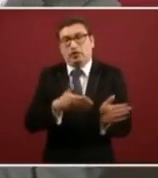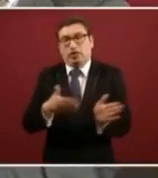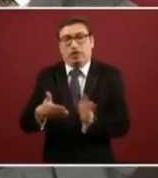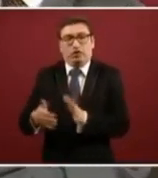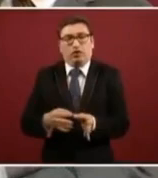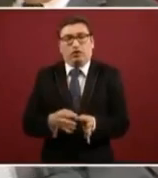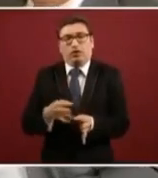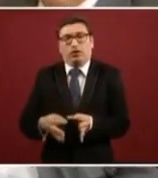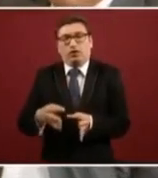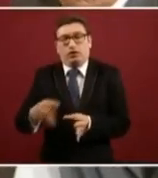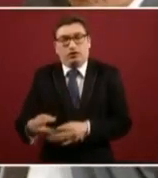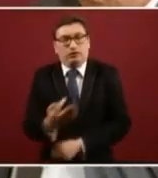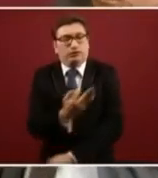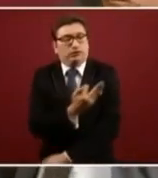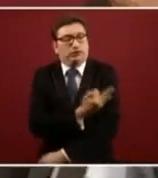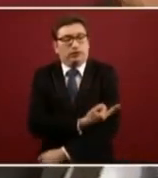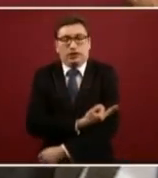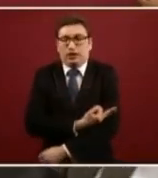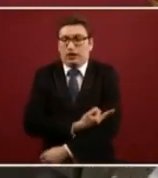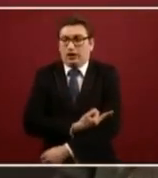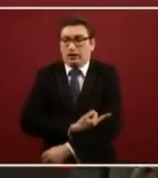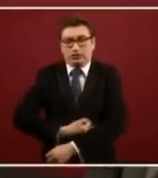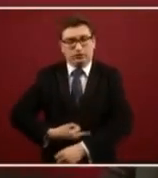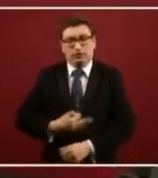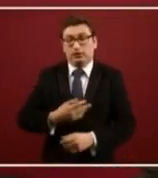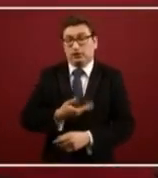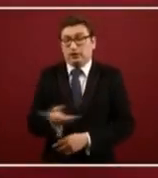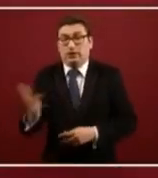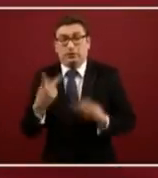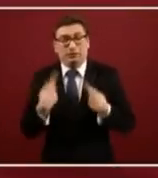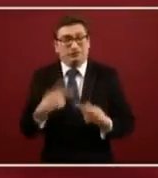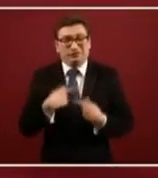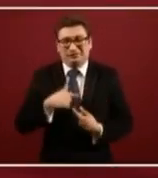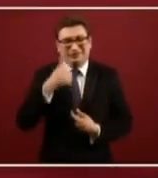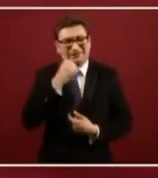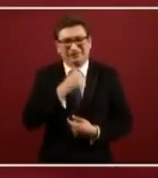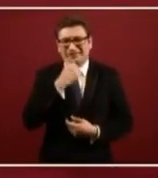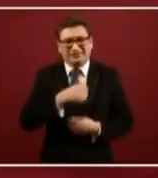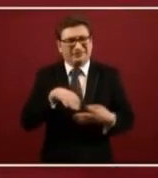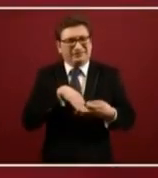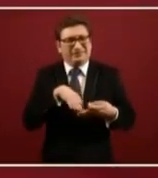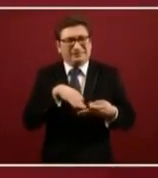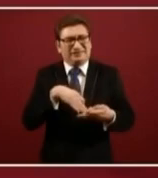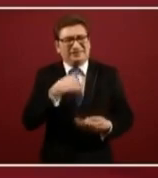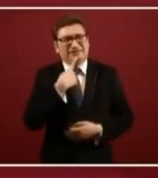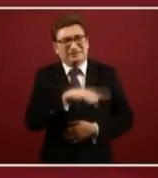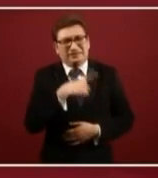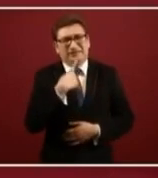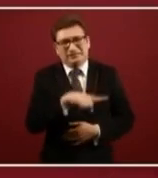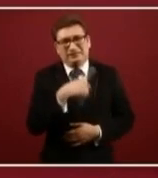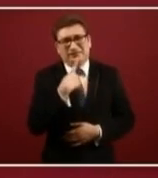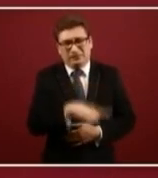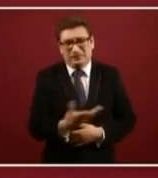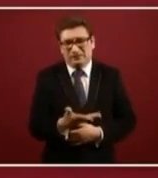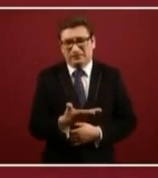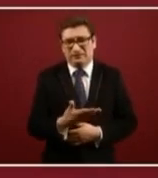era una demanda, mejor dicho, una queja de la gente.